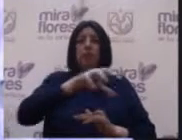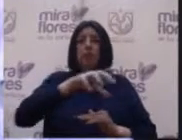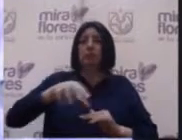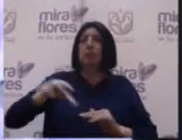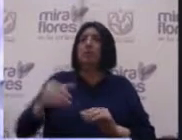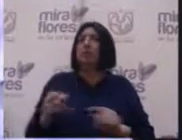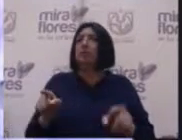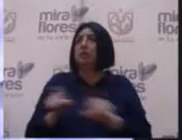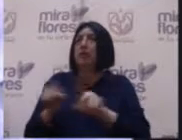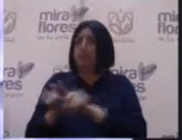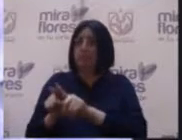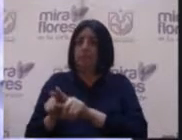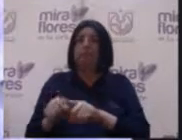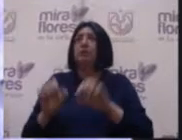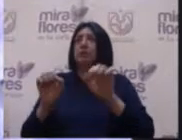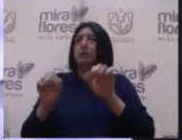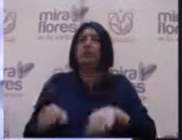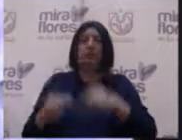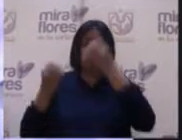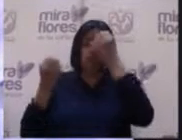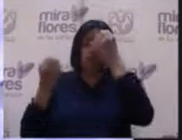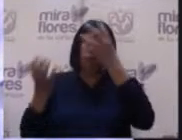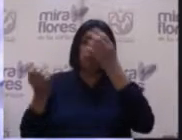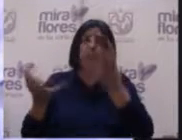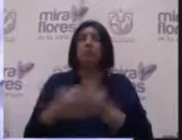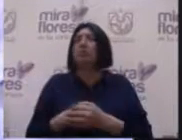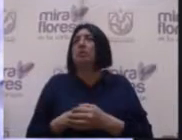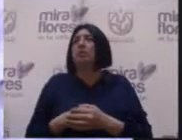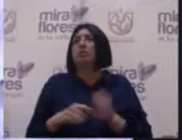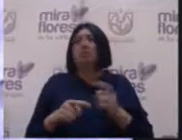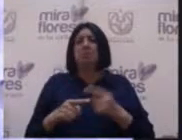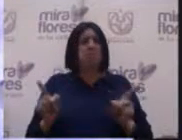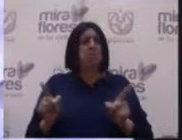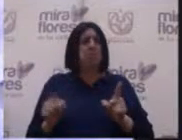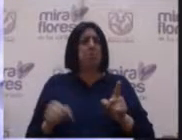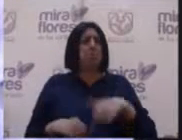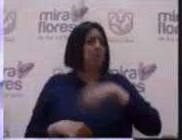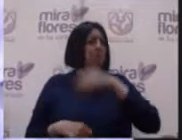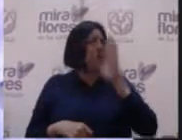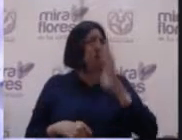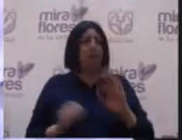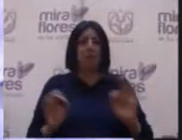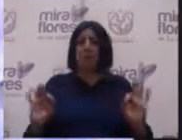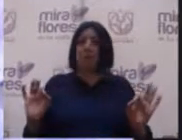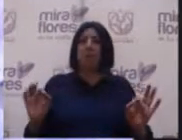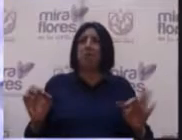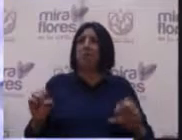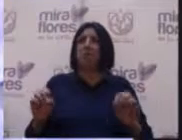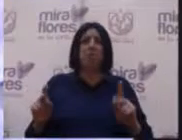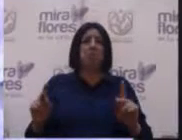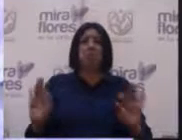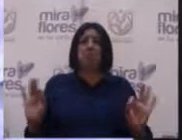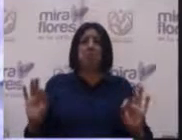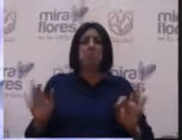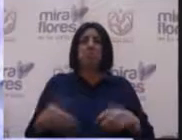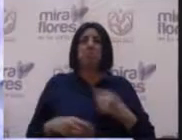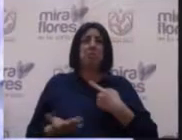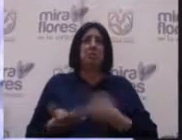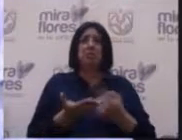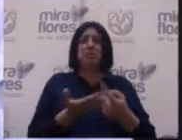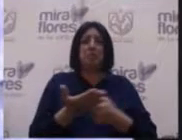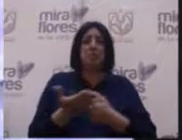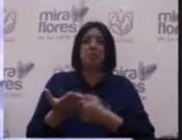que también hemos sido informados. Pero jamás hemos tenido la oportunidad de poder